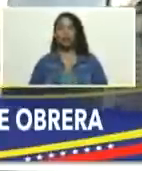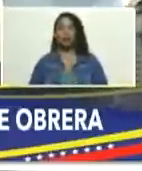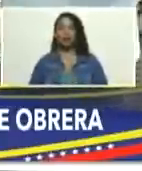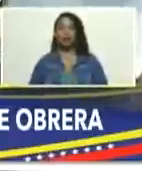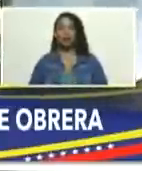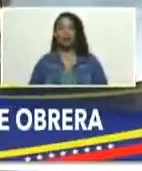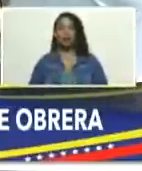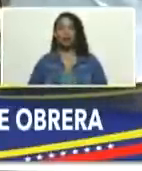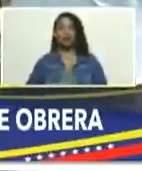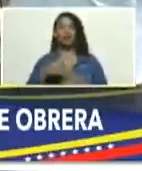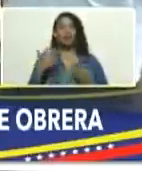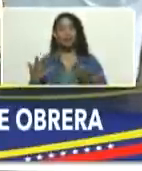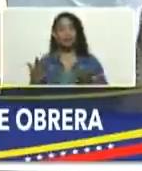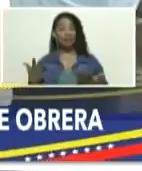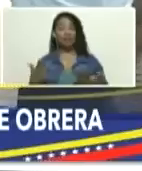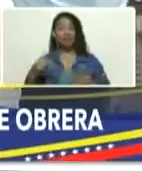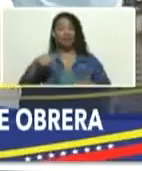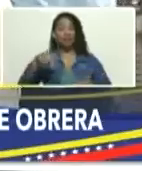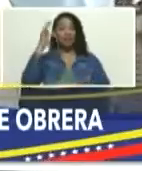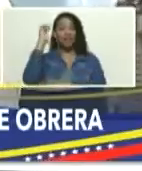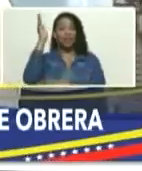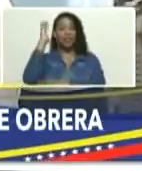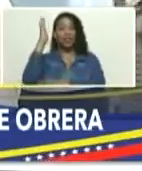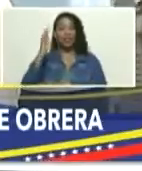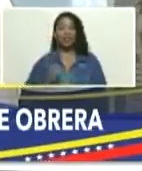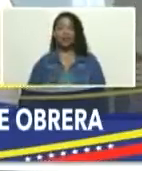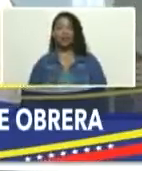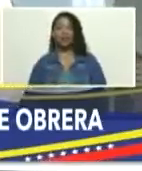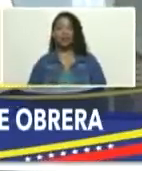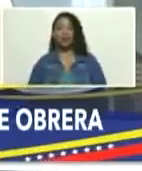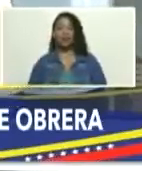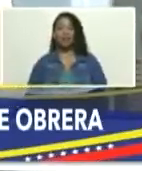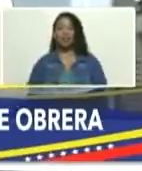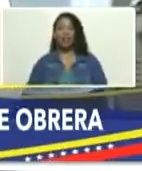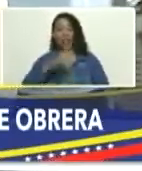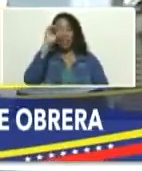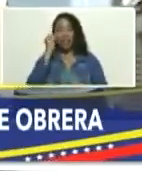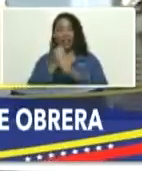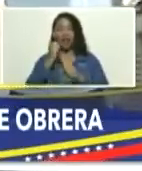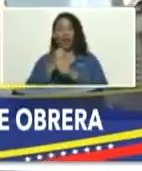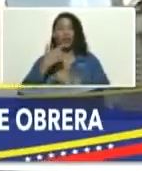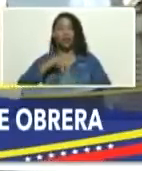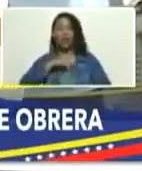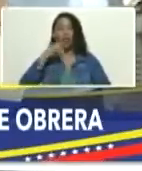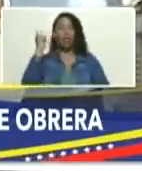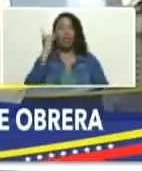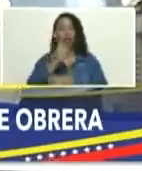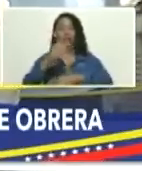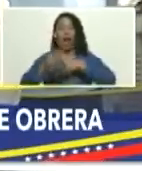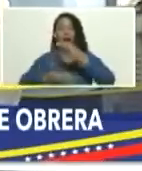Precisamente esta jornada de trabajo que nos debe llevar